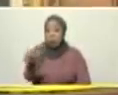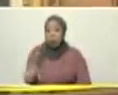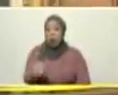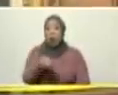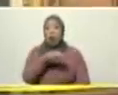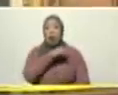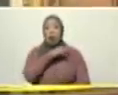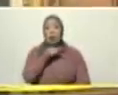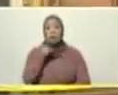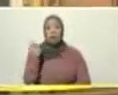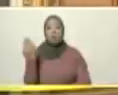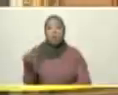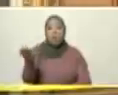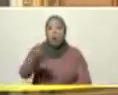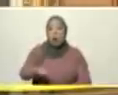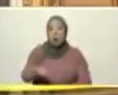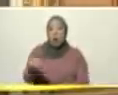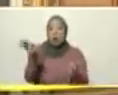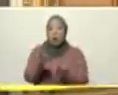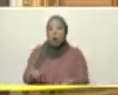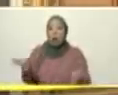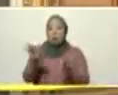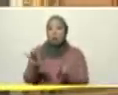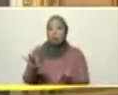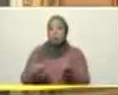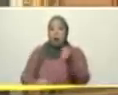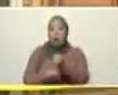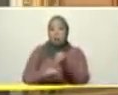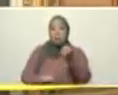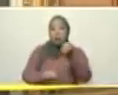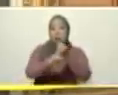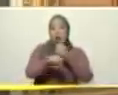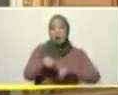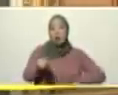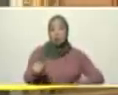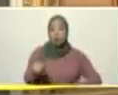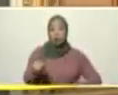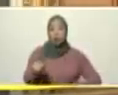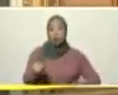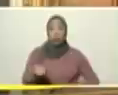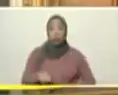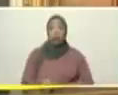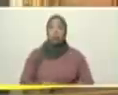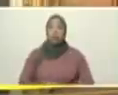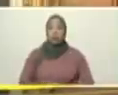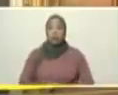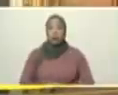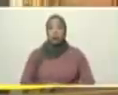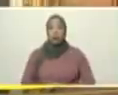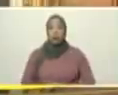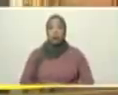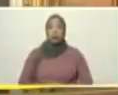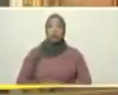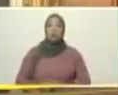medios de comunicación internacionales cómplices de lo que allí sucedía.